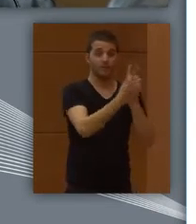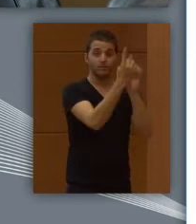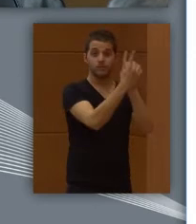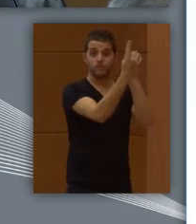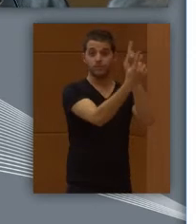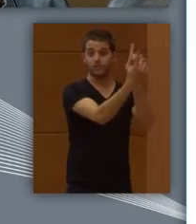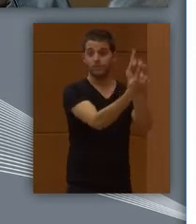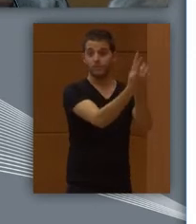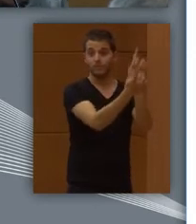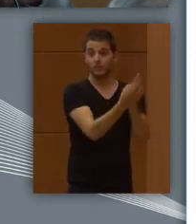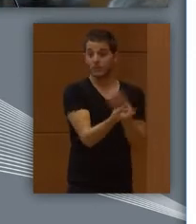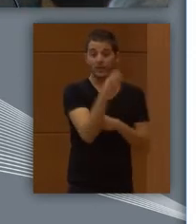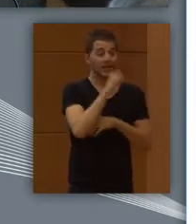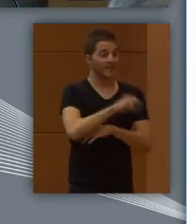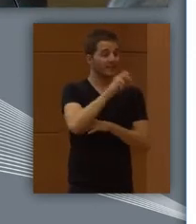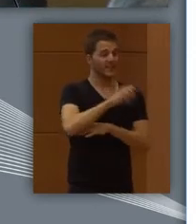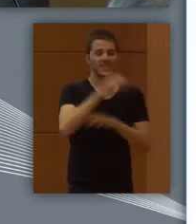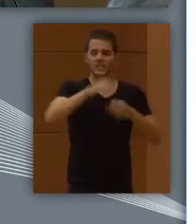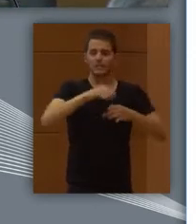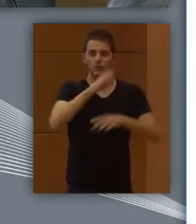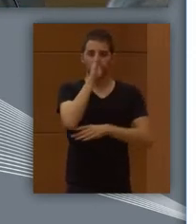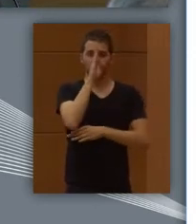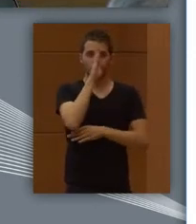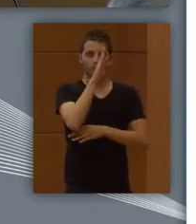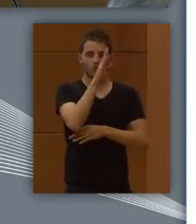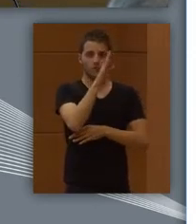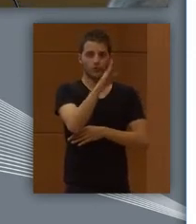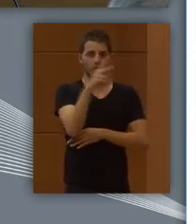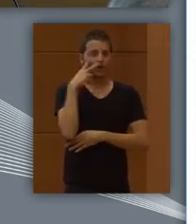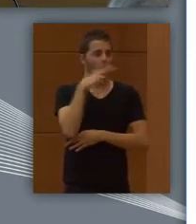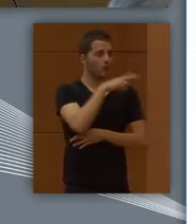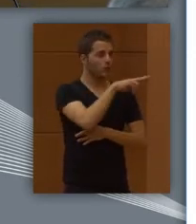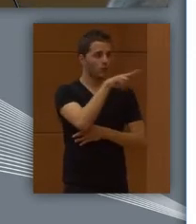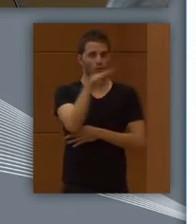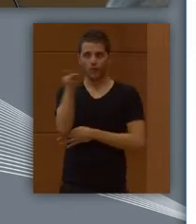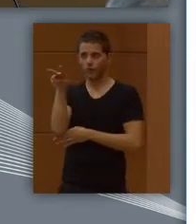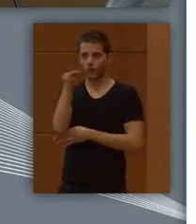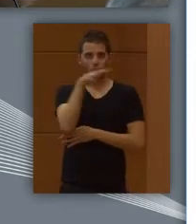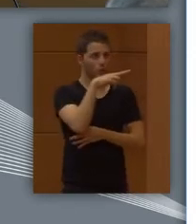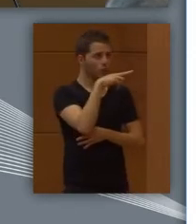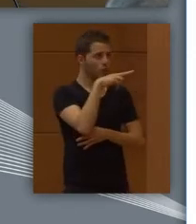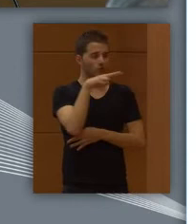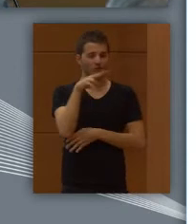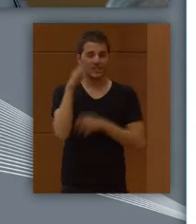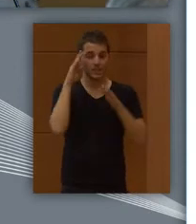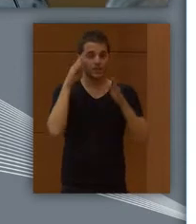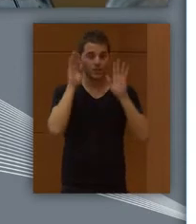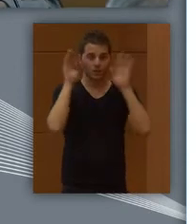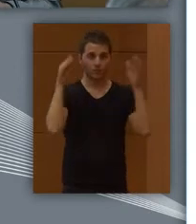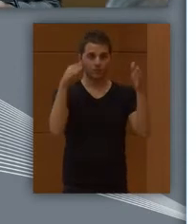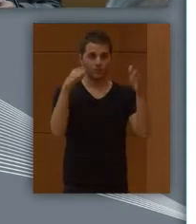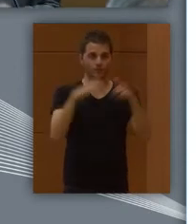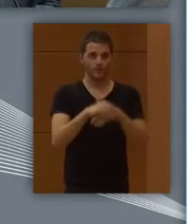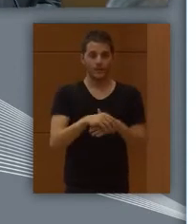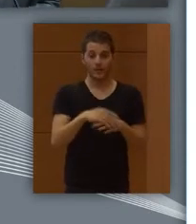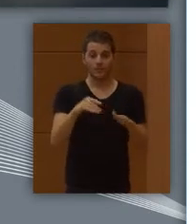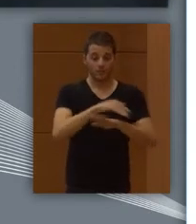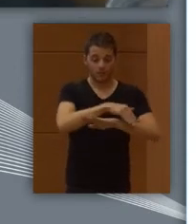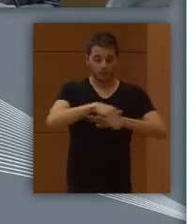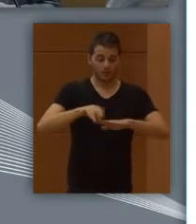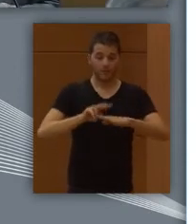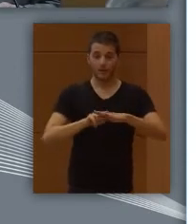y andaba siempre en línea recta, permanentemente atento al entorno, a lo que encontraba a sus alrededores y demás. Bueno, al primer